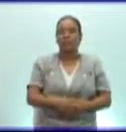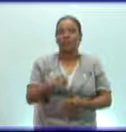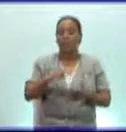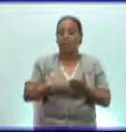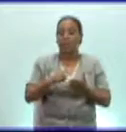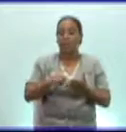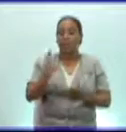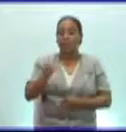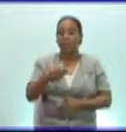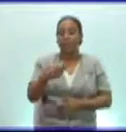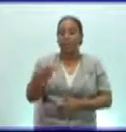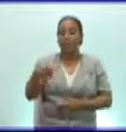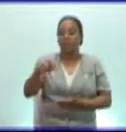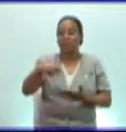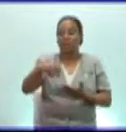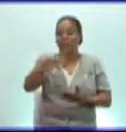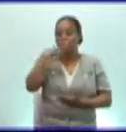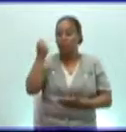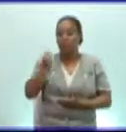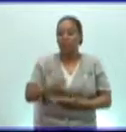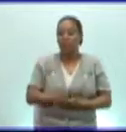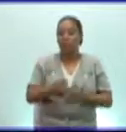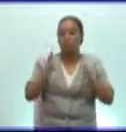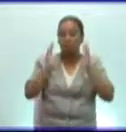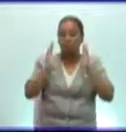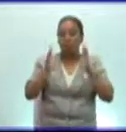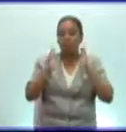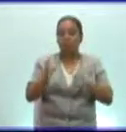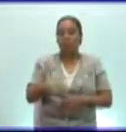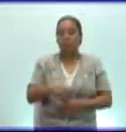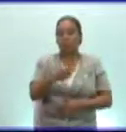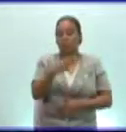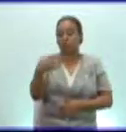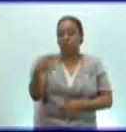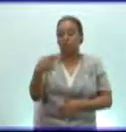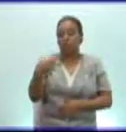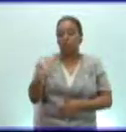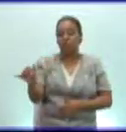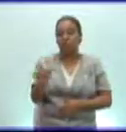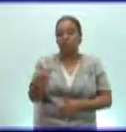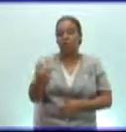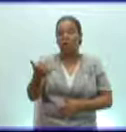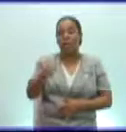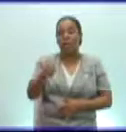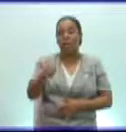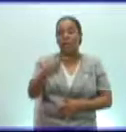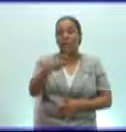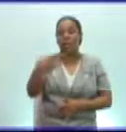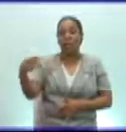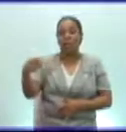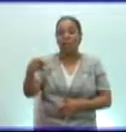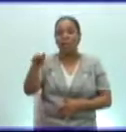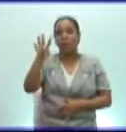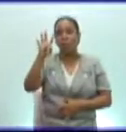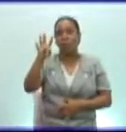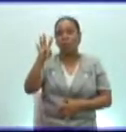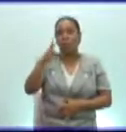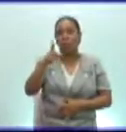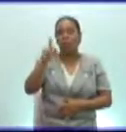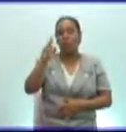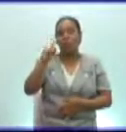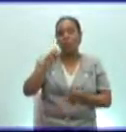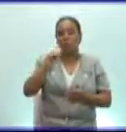calcule el pH de una disolución con una concentración de ion hidrógeno igual a 10 a la menos 4 mol por litro a la menos